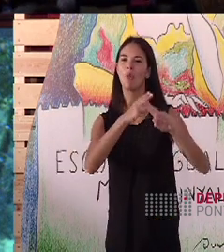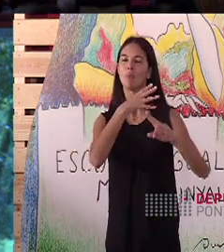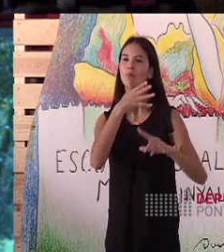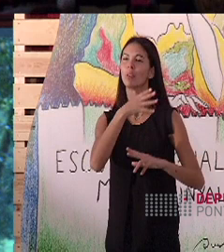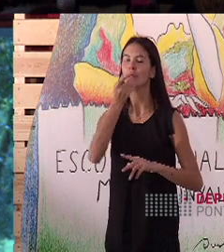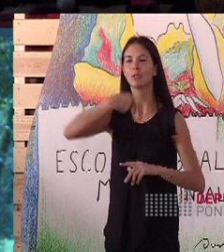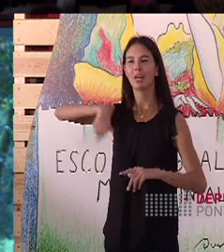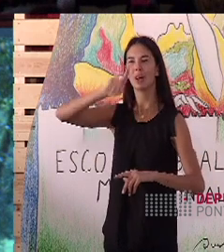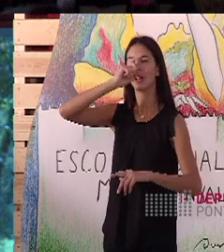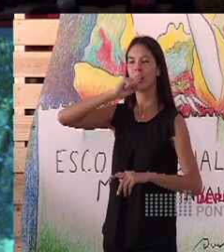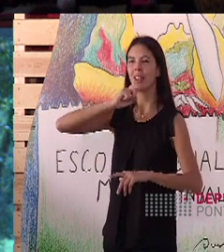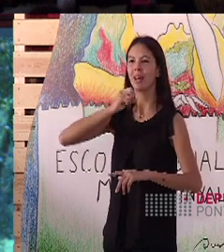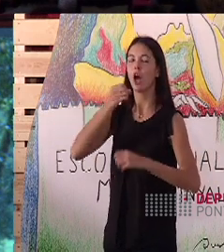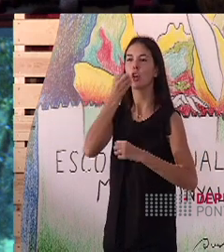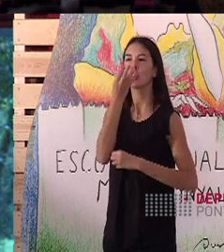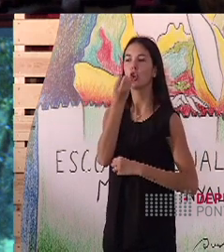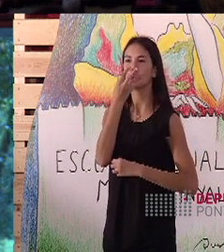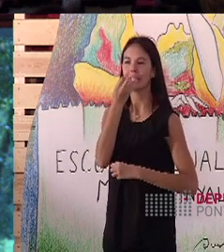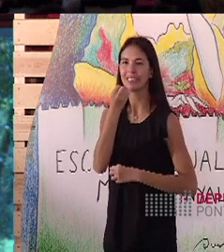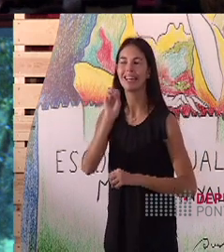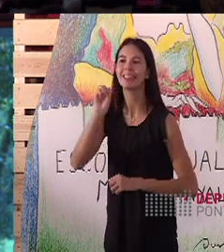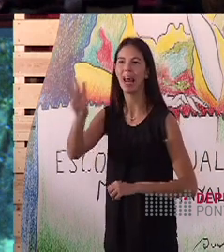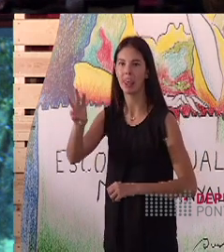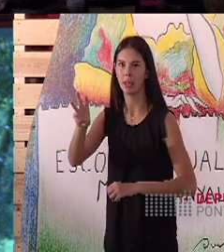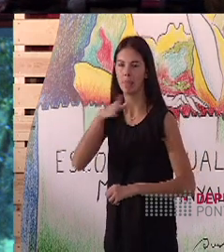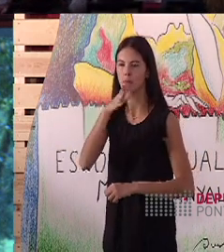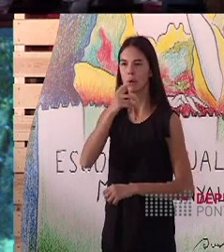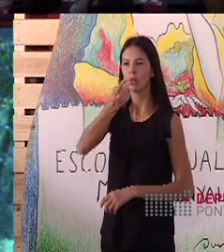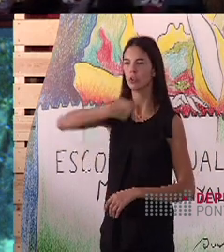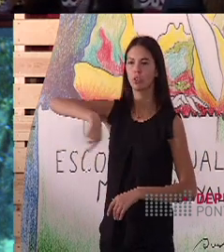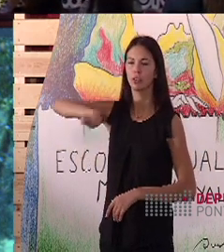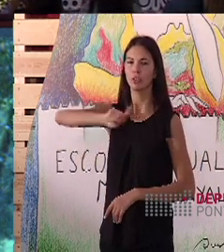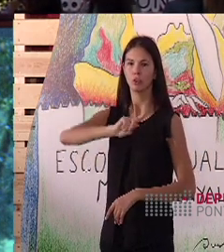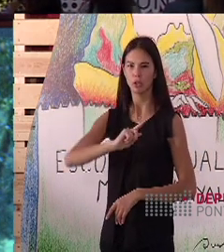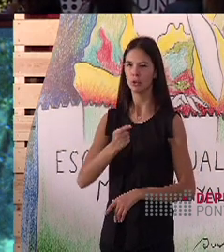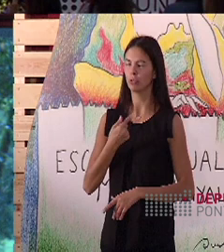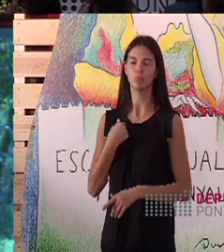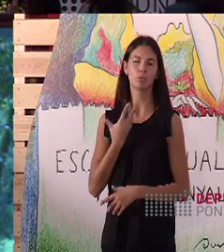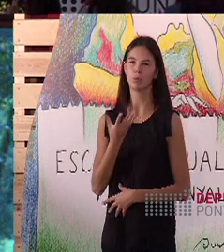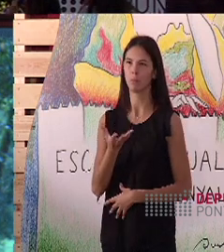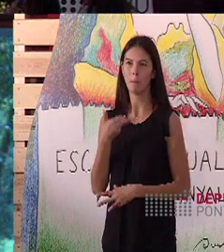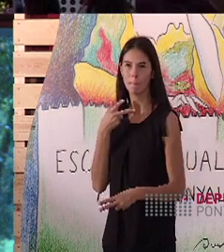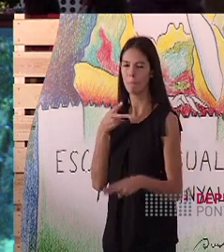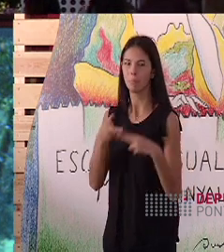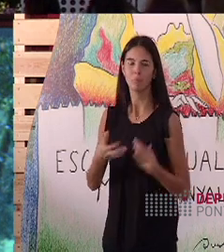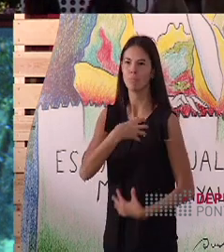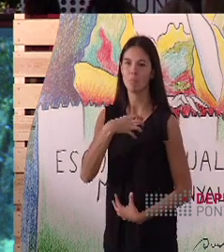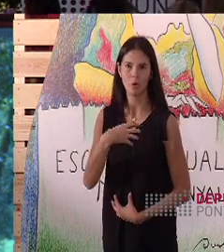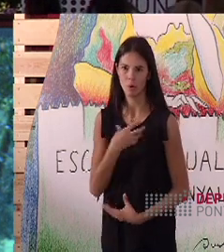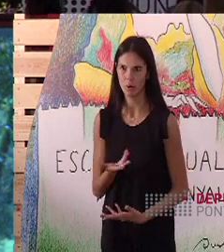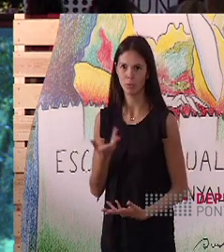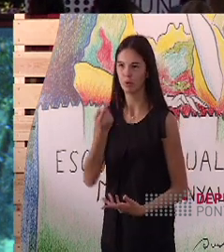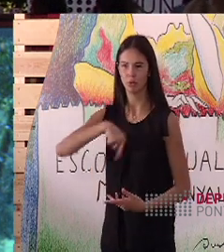recordando as 13 rosas, porque non imos a permitir de ninguna maneira que